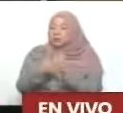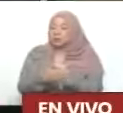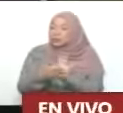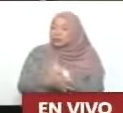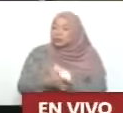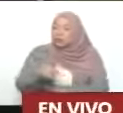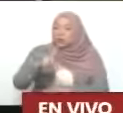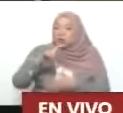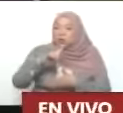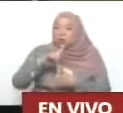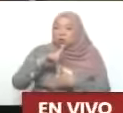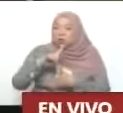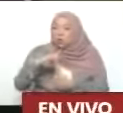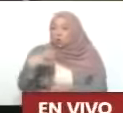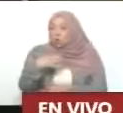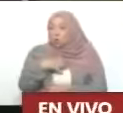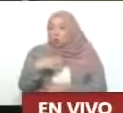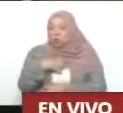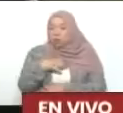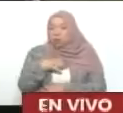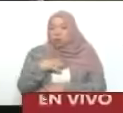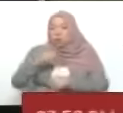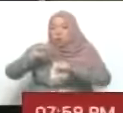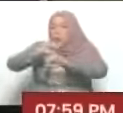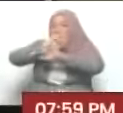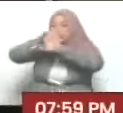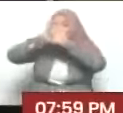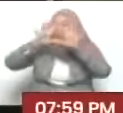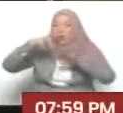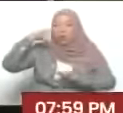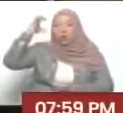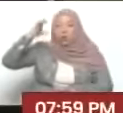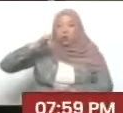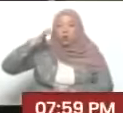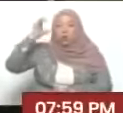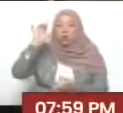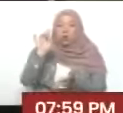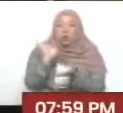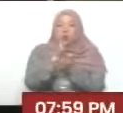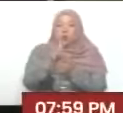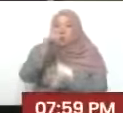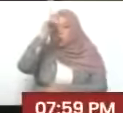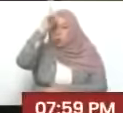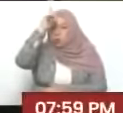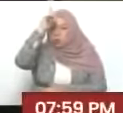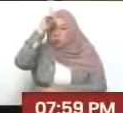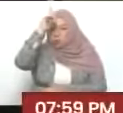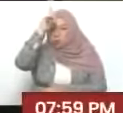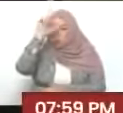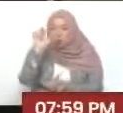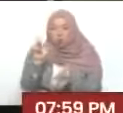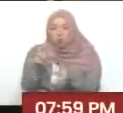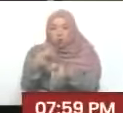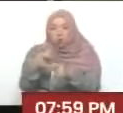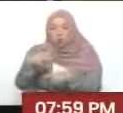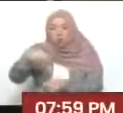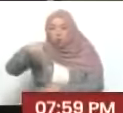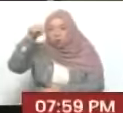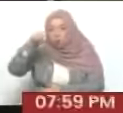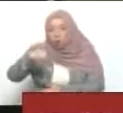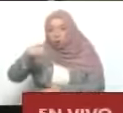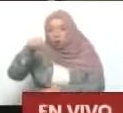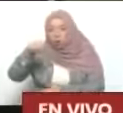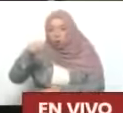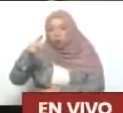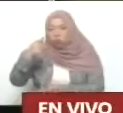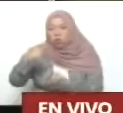Estados Unidos no lo tiene todo claro en Europa. Le ha tenido que volar a Alemania el gasoducto Nord Stream 2... para